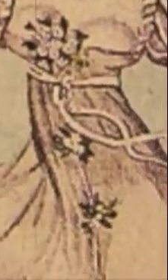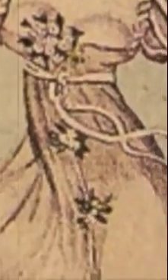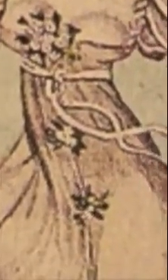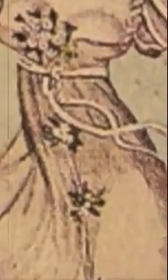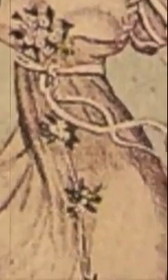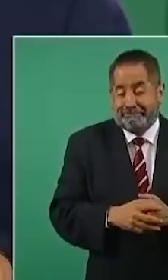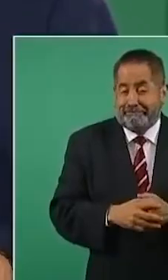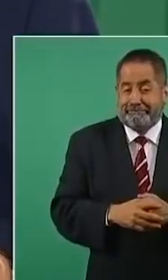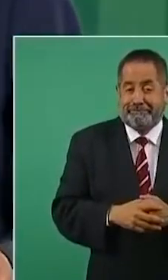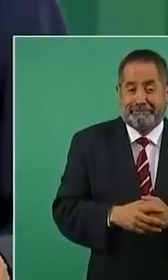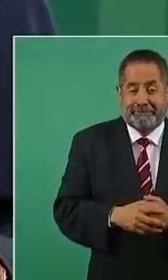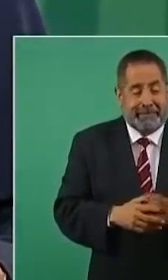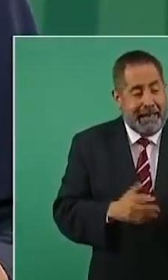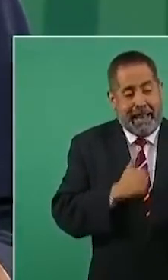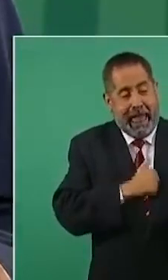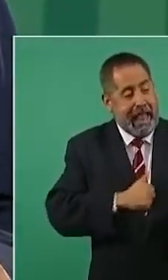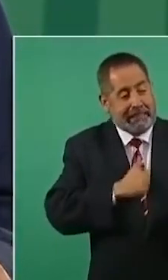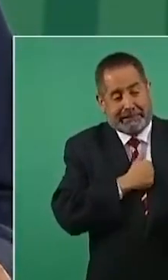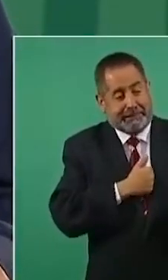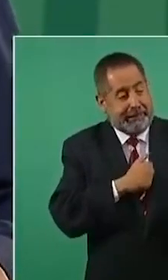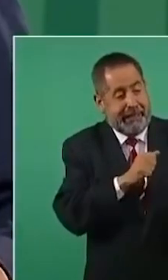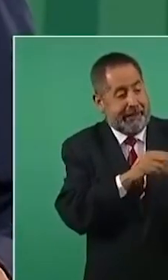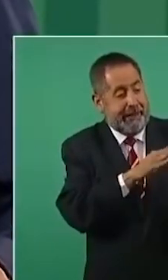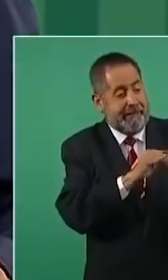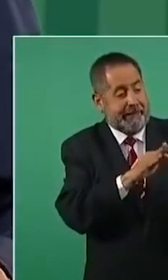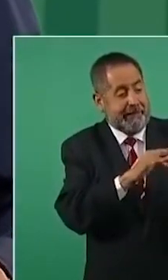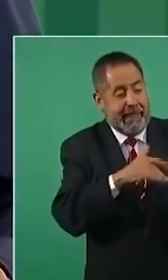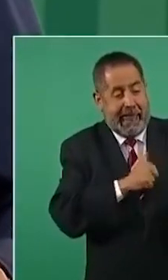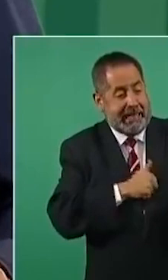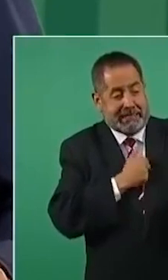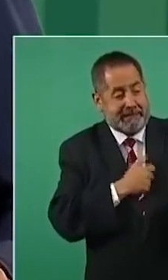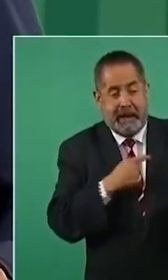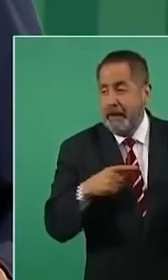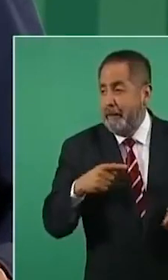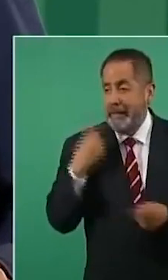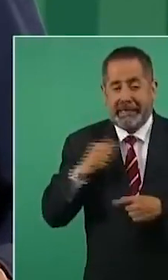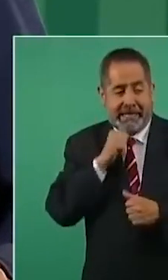vídeos como éste lástima que esté